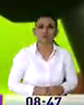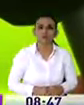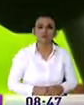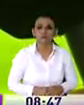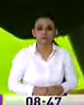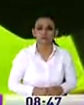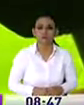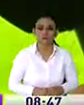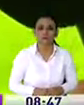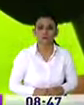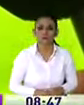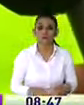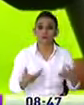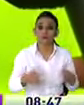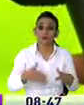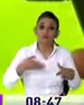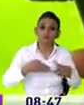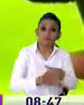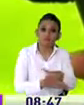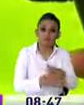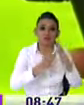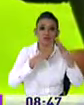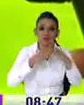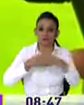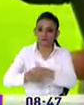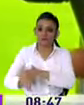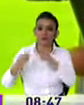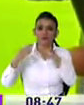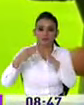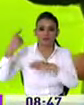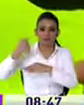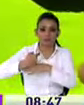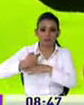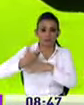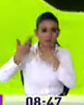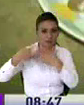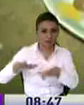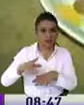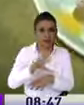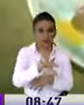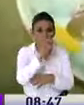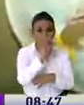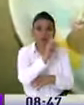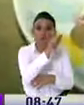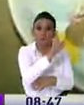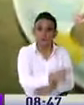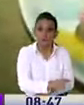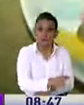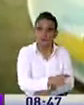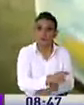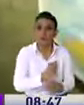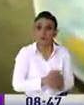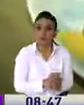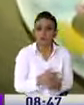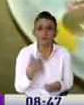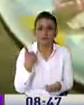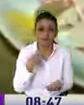Efectivamente, hemos ingresado a dar cumplimiento al orden de allanamiento. Se encontraba un ciudadano con las